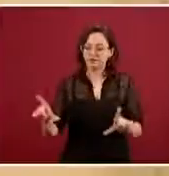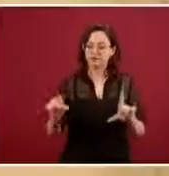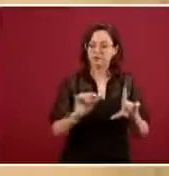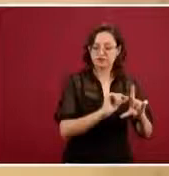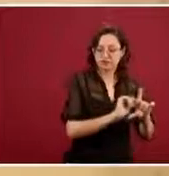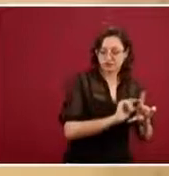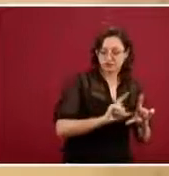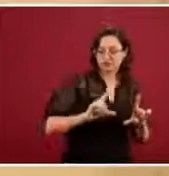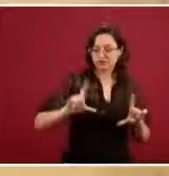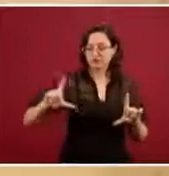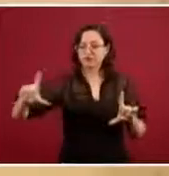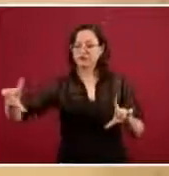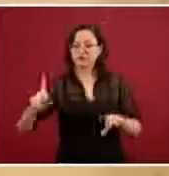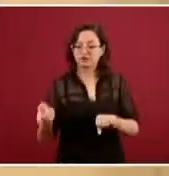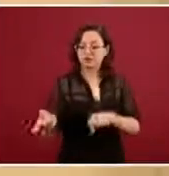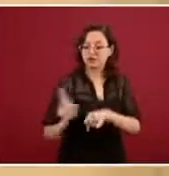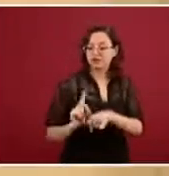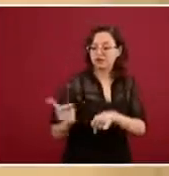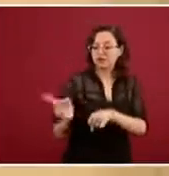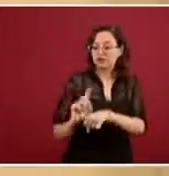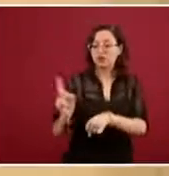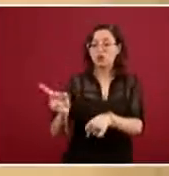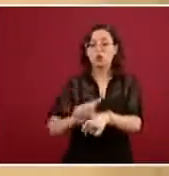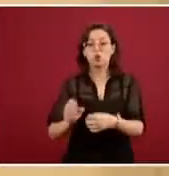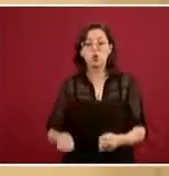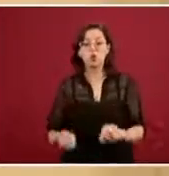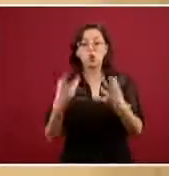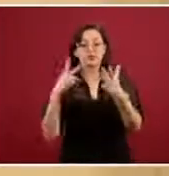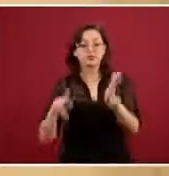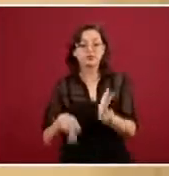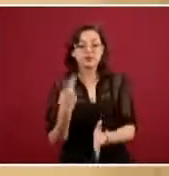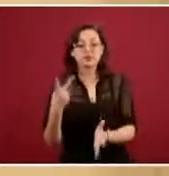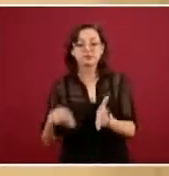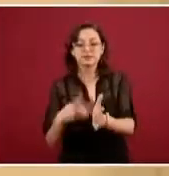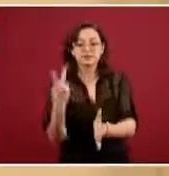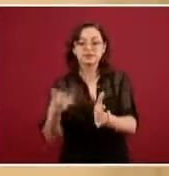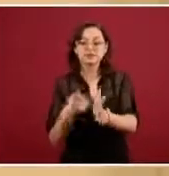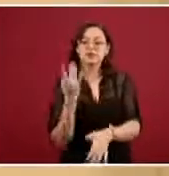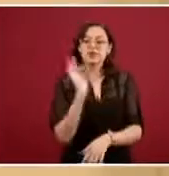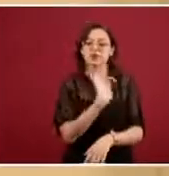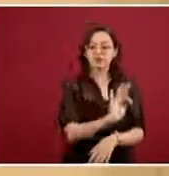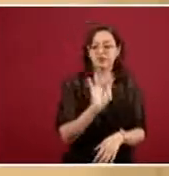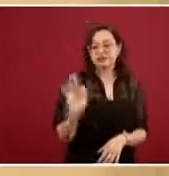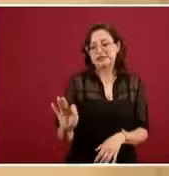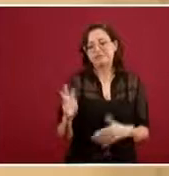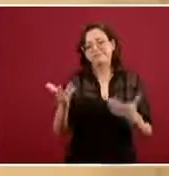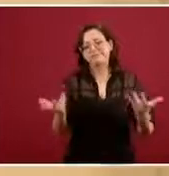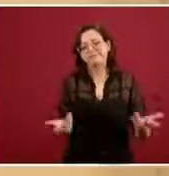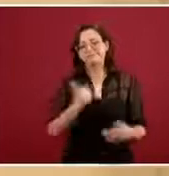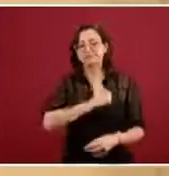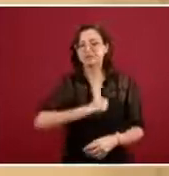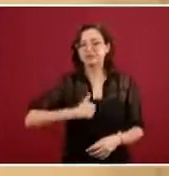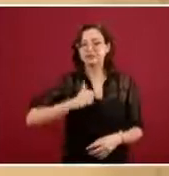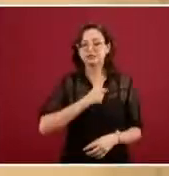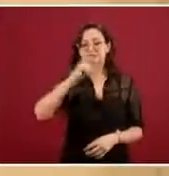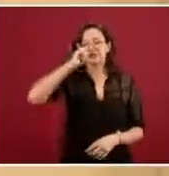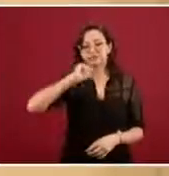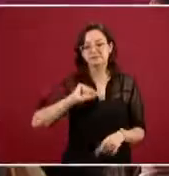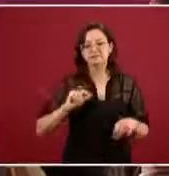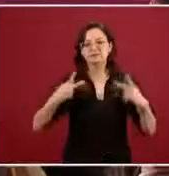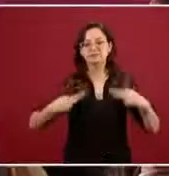en el tiempo en función de la ocurrencia de la defunción, es decir, la fecha en que lamentablemente estas personas